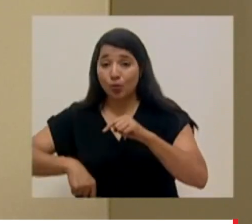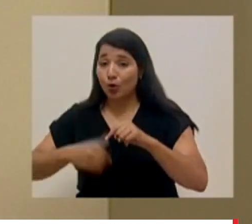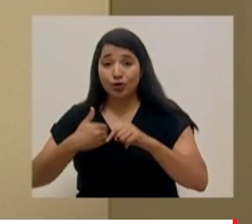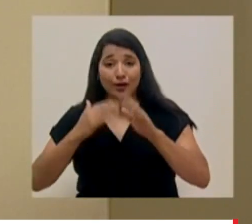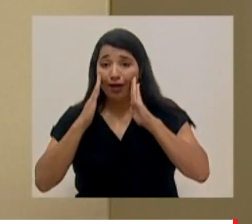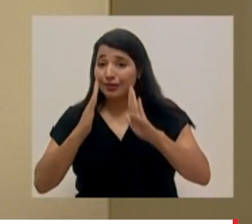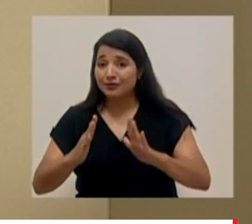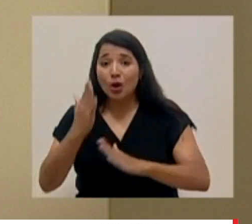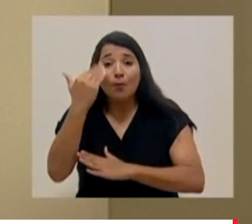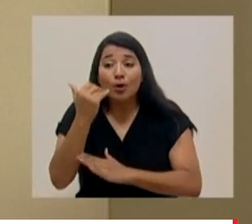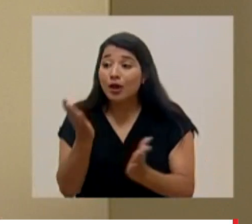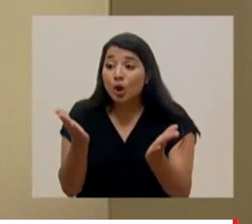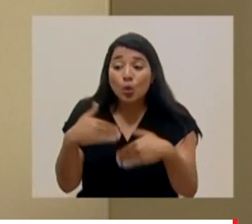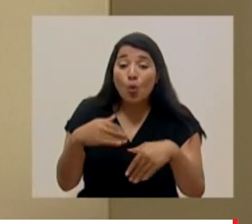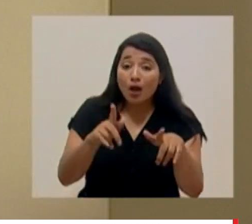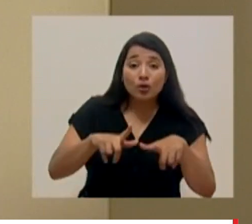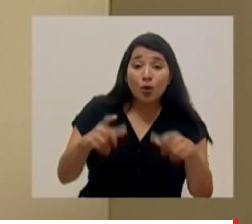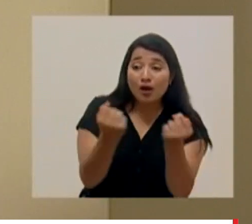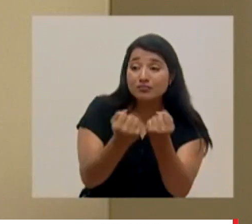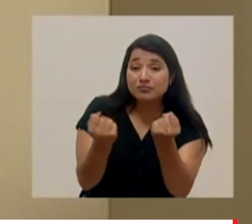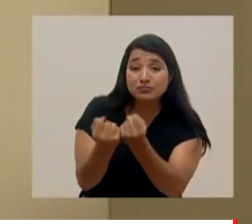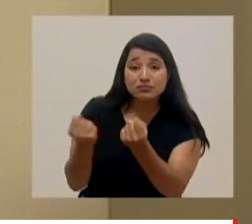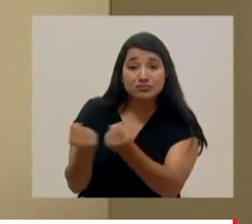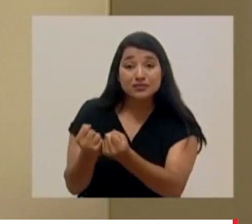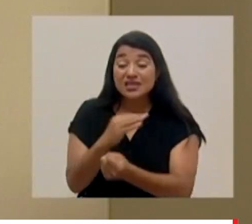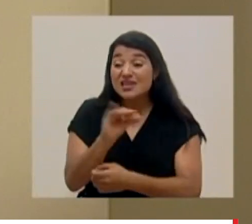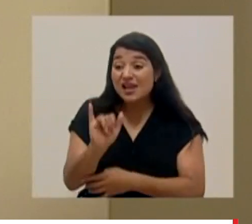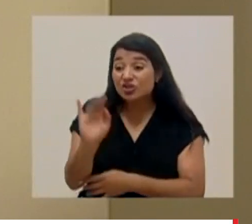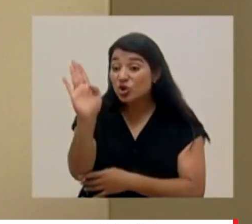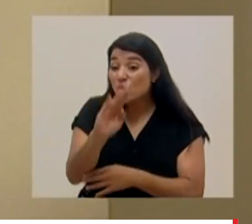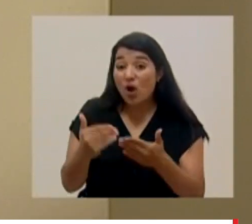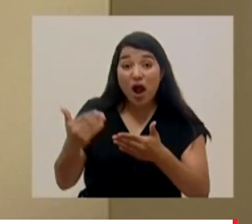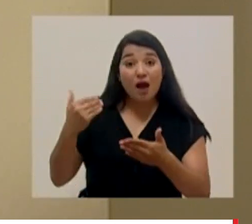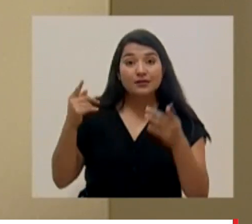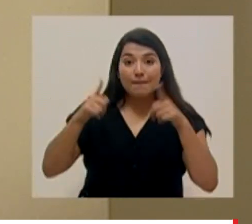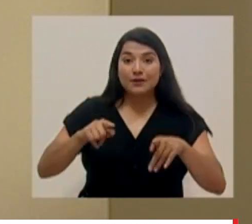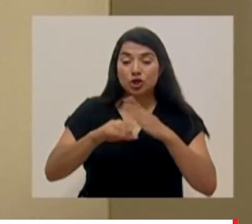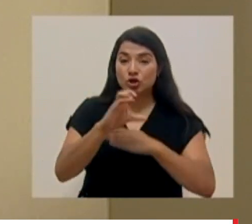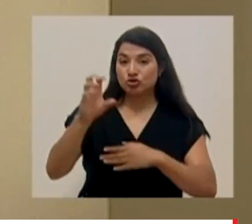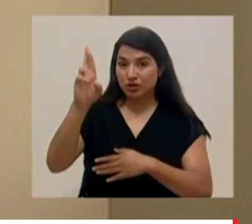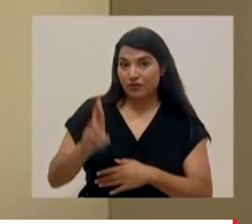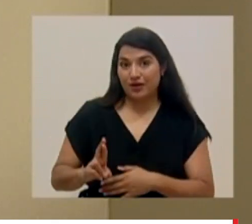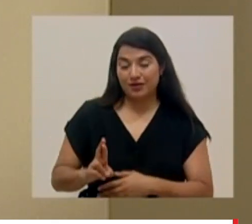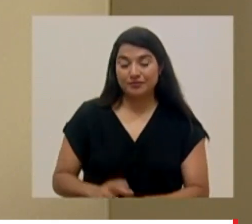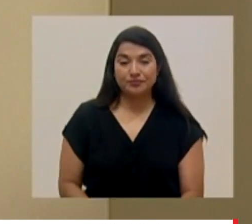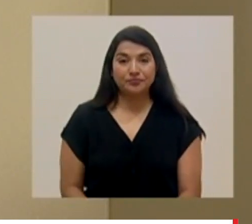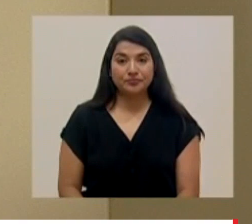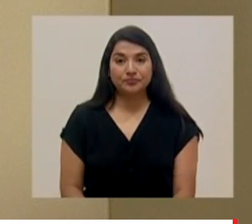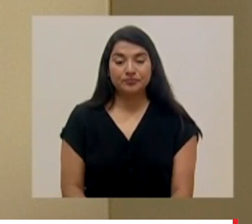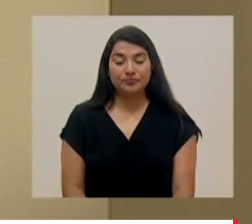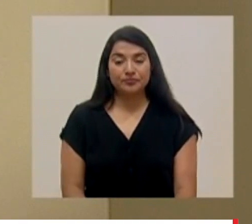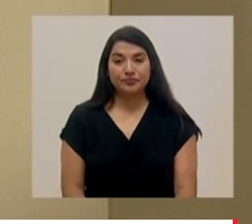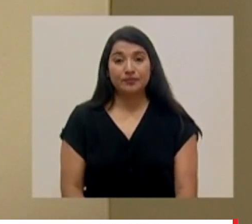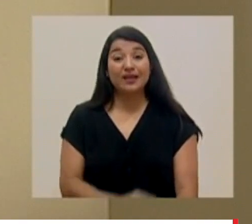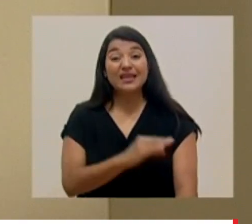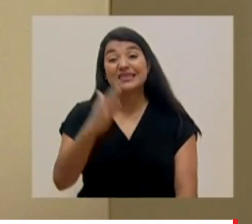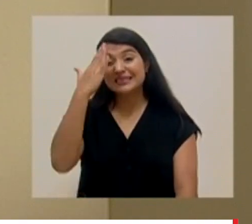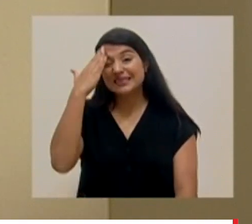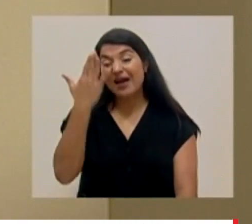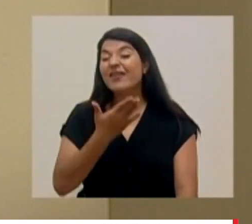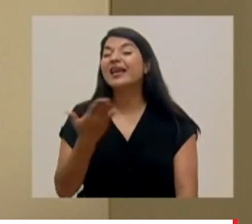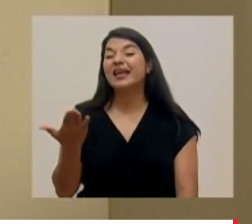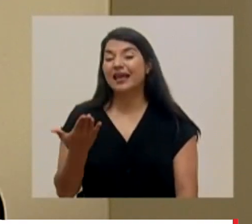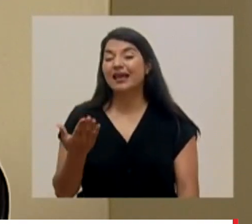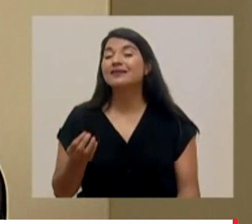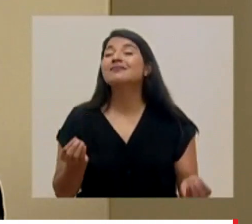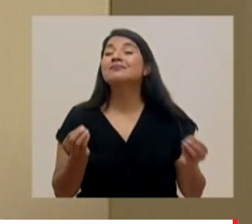Y eso, les digo, es histórico en Costa Rica absolutamente. O sea, no hay ningún precedente al respecto. ¿Y sabe qué es lo más